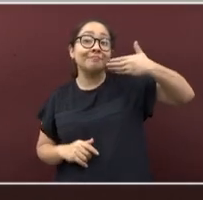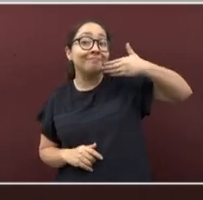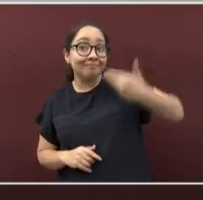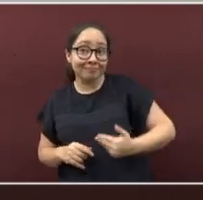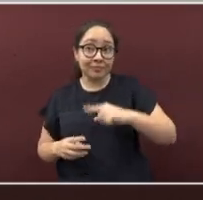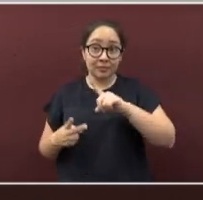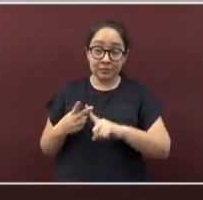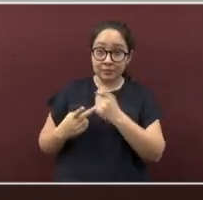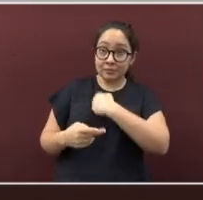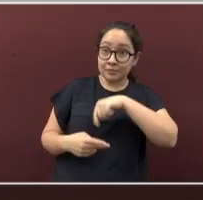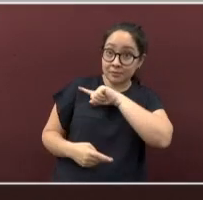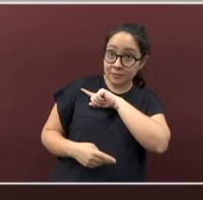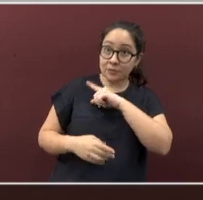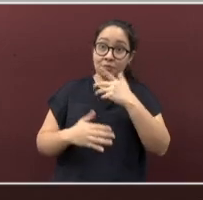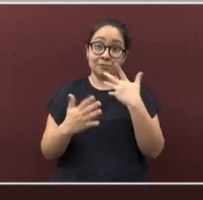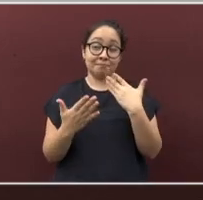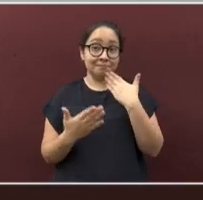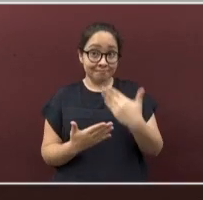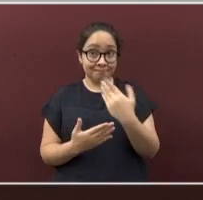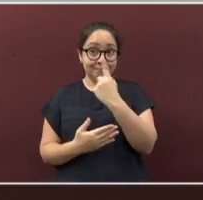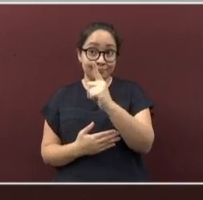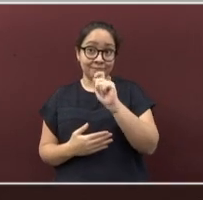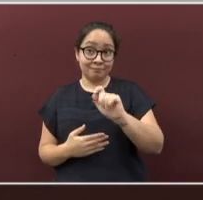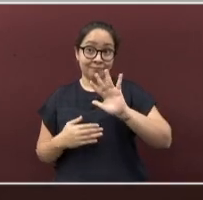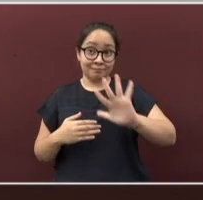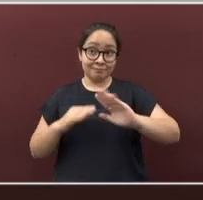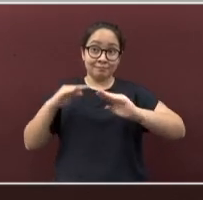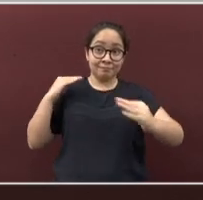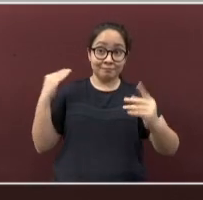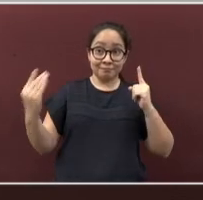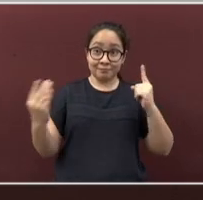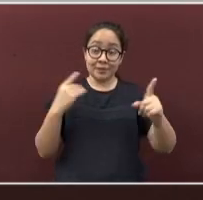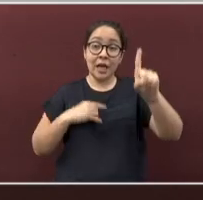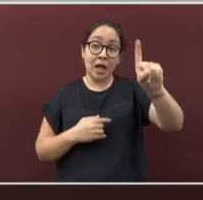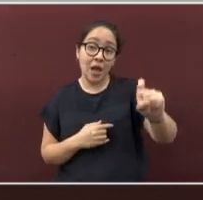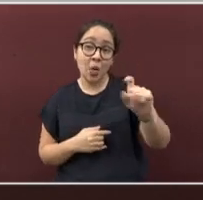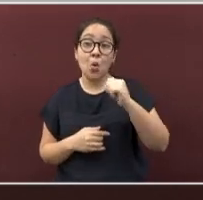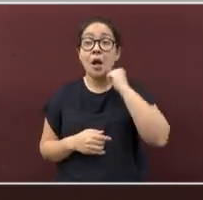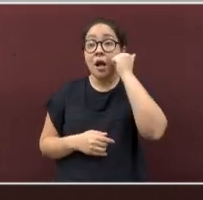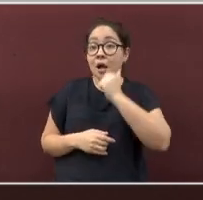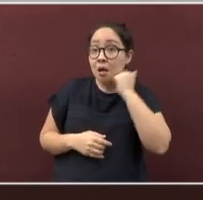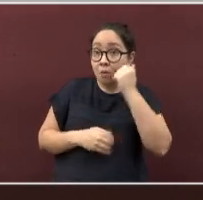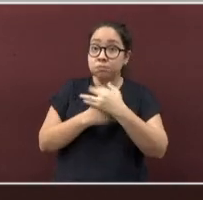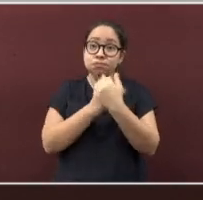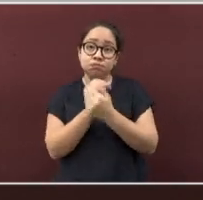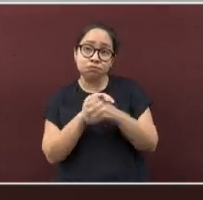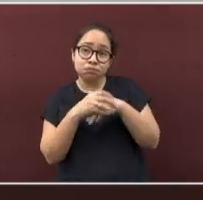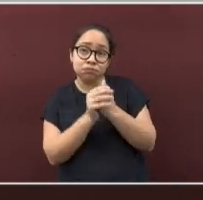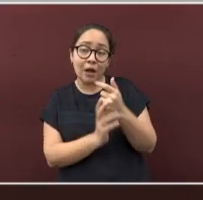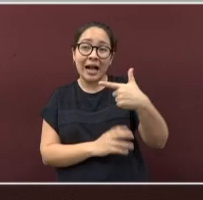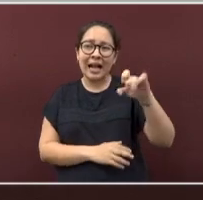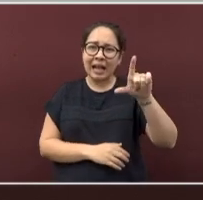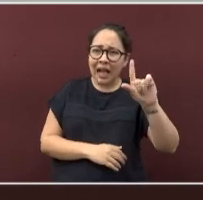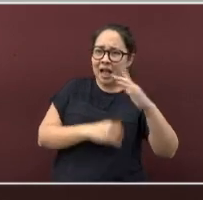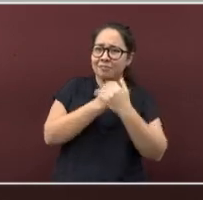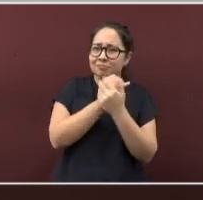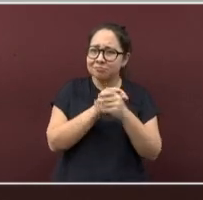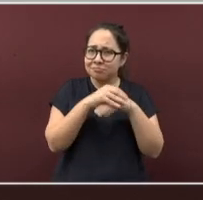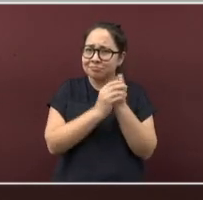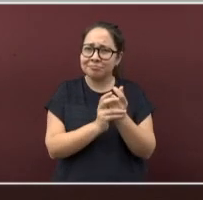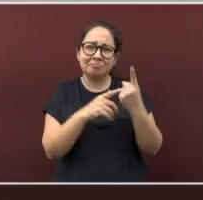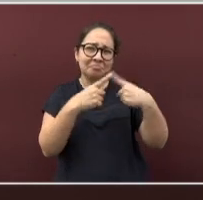distancia el lavado de manos ya sea con agua con gel o incluso